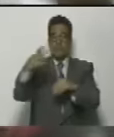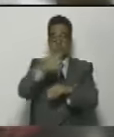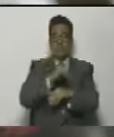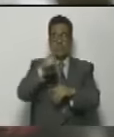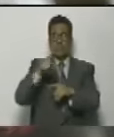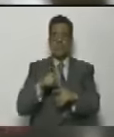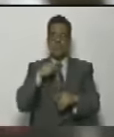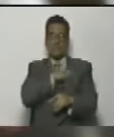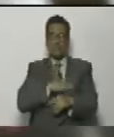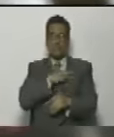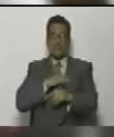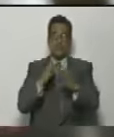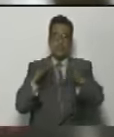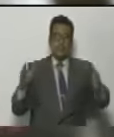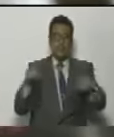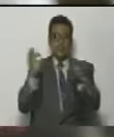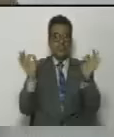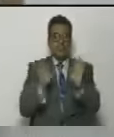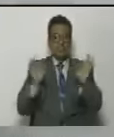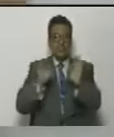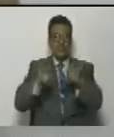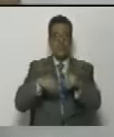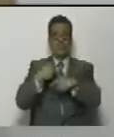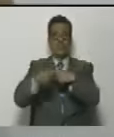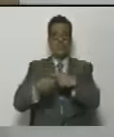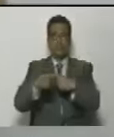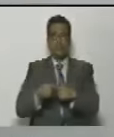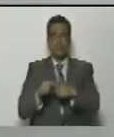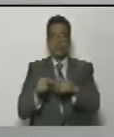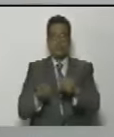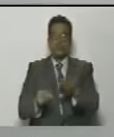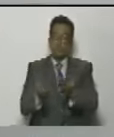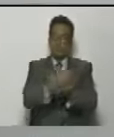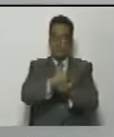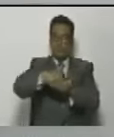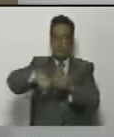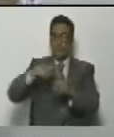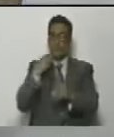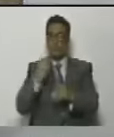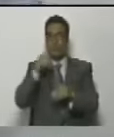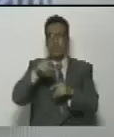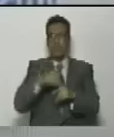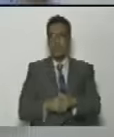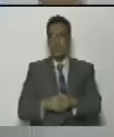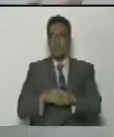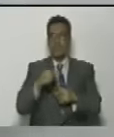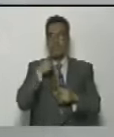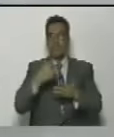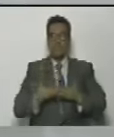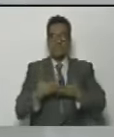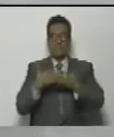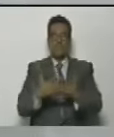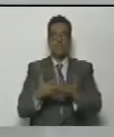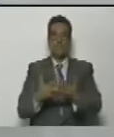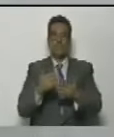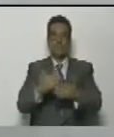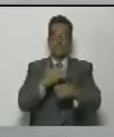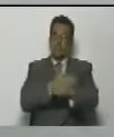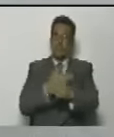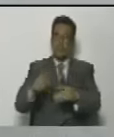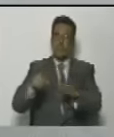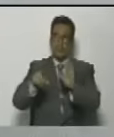a través de esta gran misión, nada ni nadie luego se lo puede arrebatar a la juventud. Por eso hay que dejar un